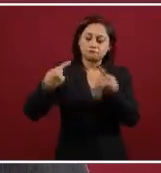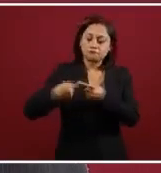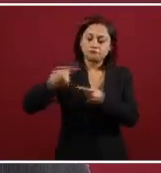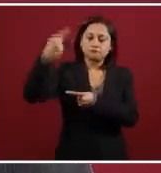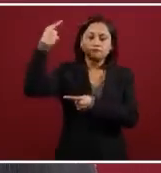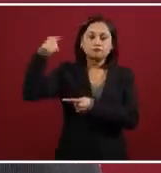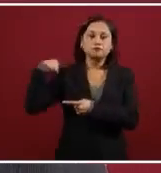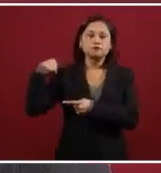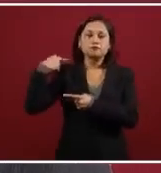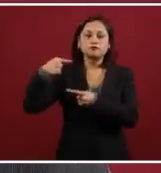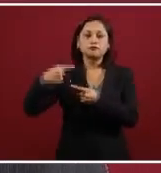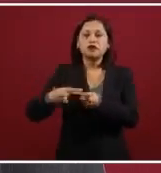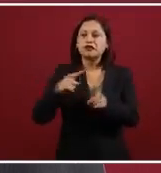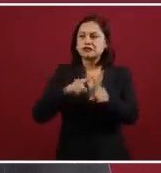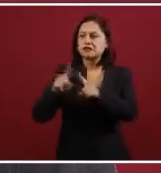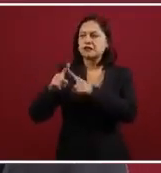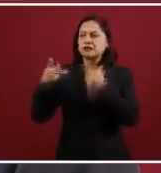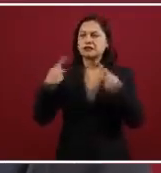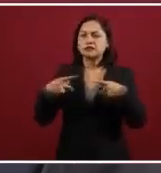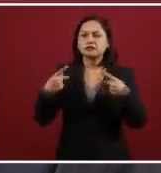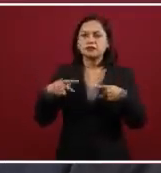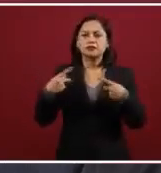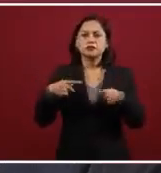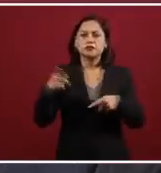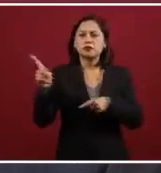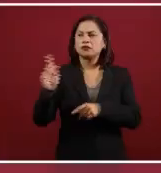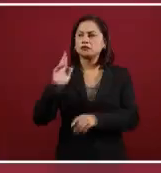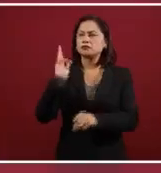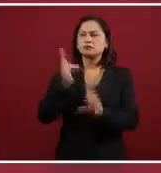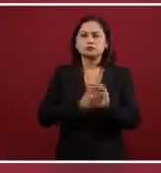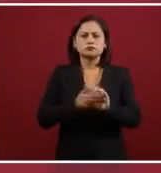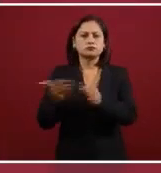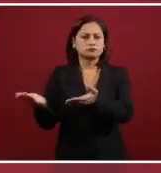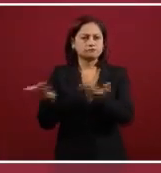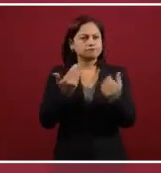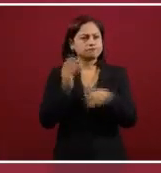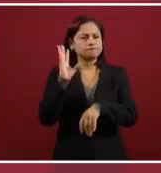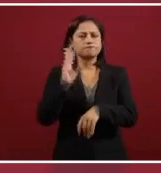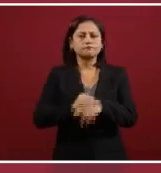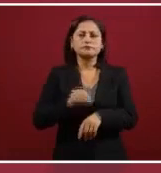de asilo, el garantizar a perseguidos políticos